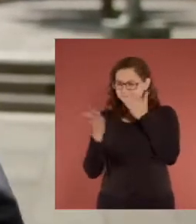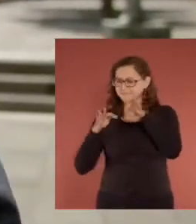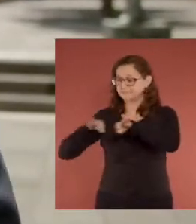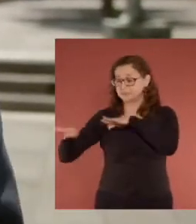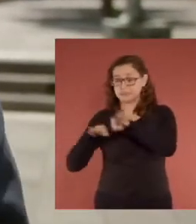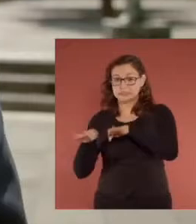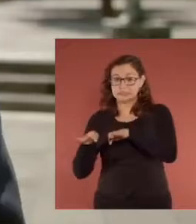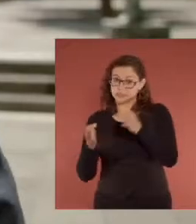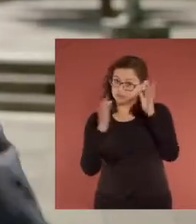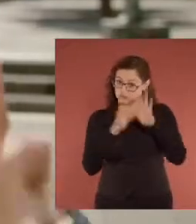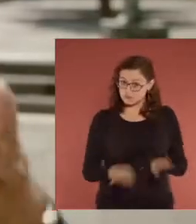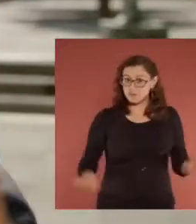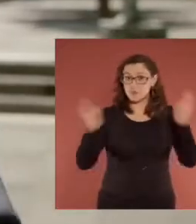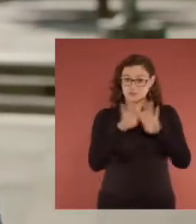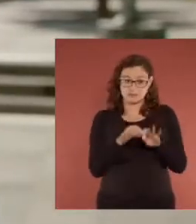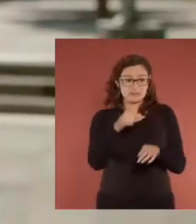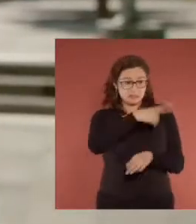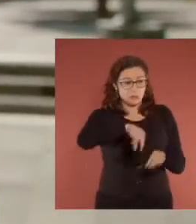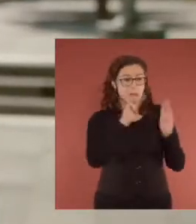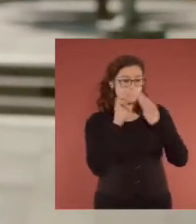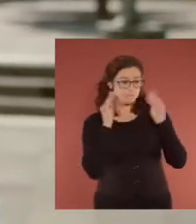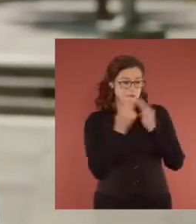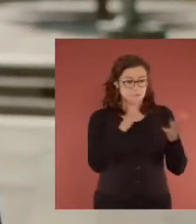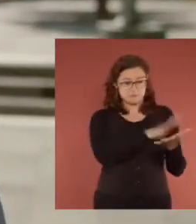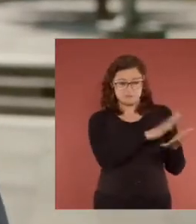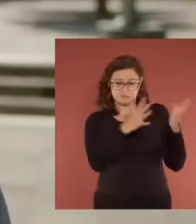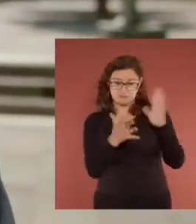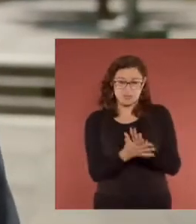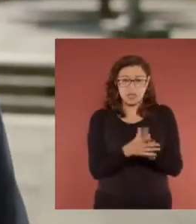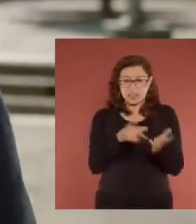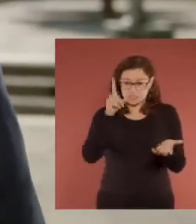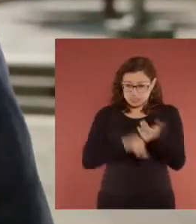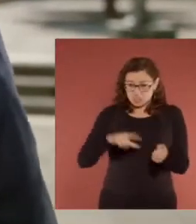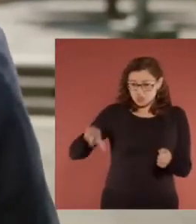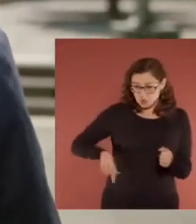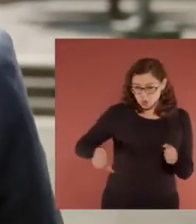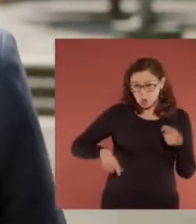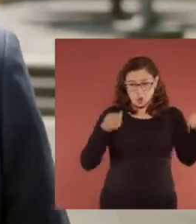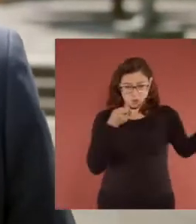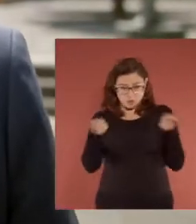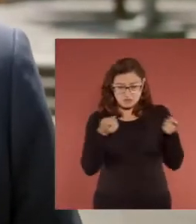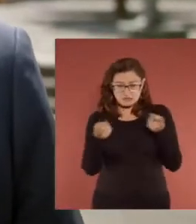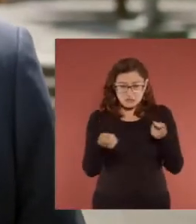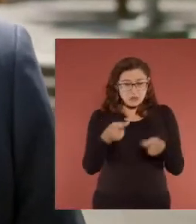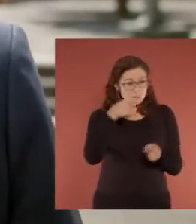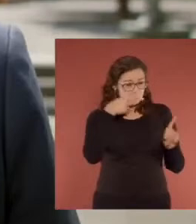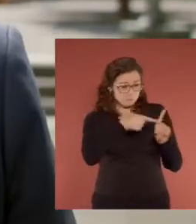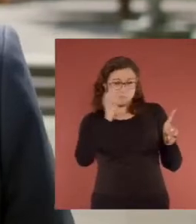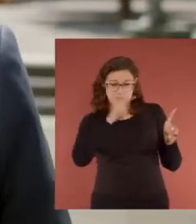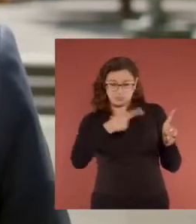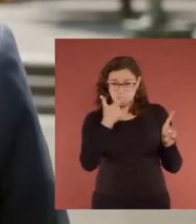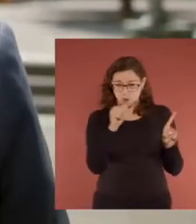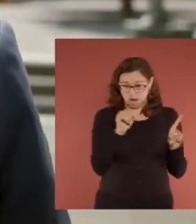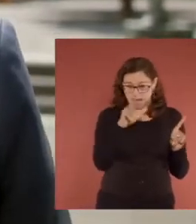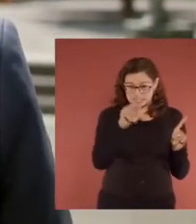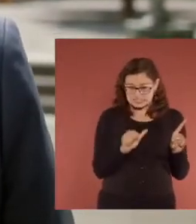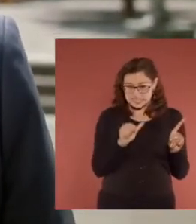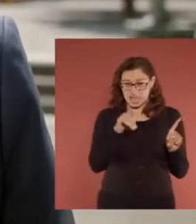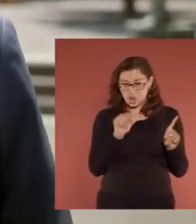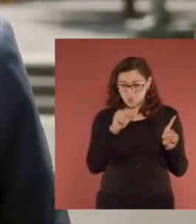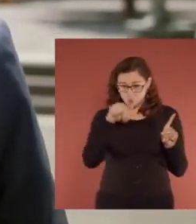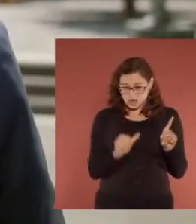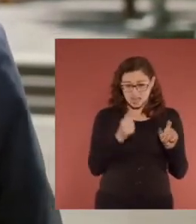de trabajar. Y algo muy importante, que ya no sea la delincuencia la que gobierne en México.